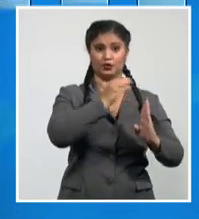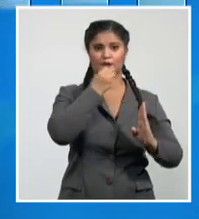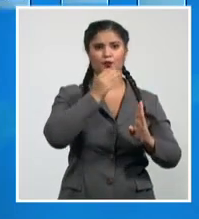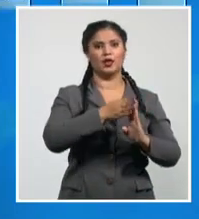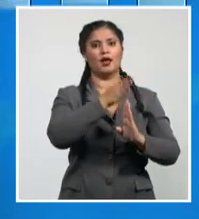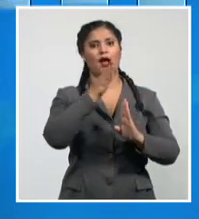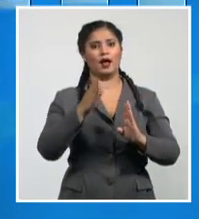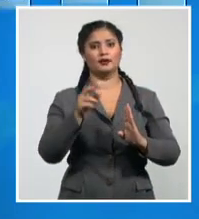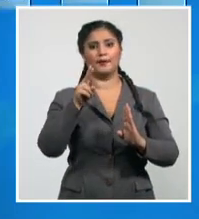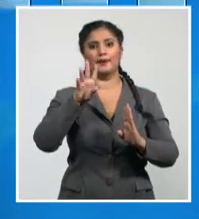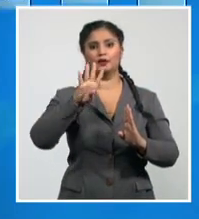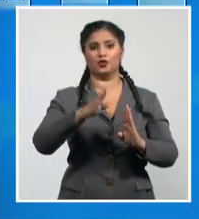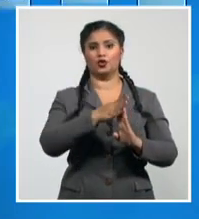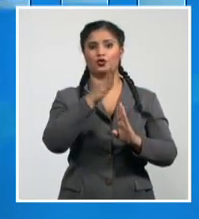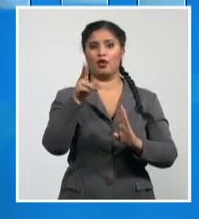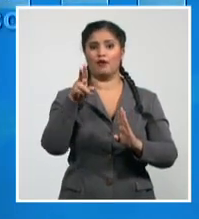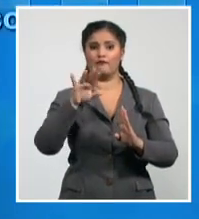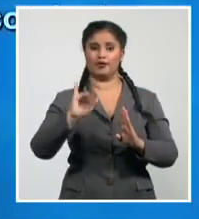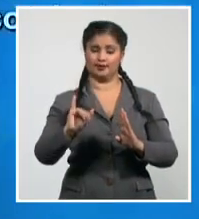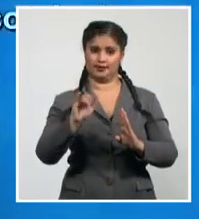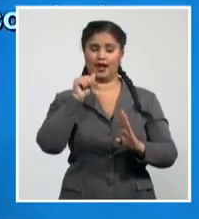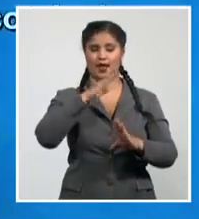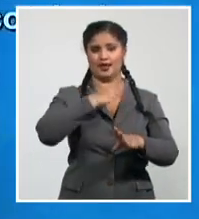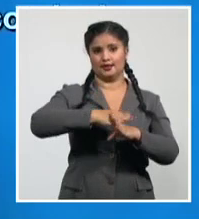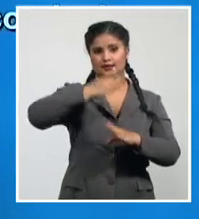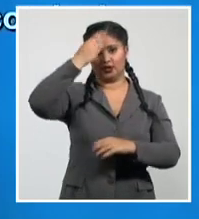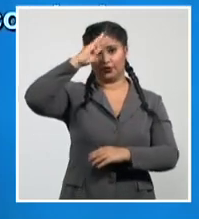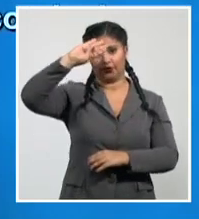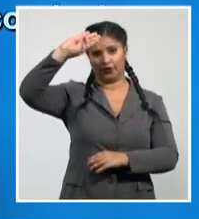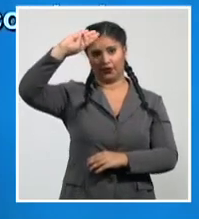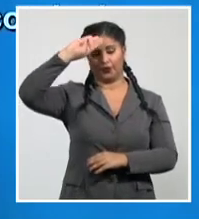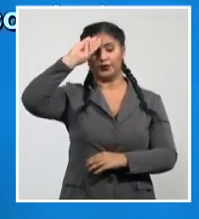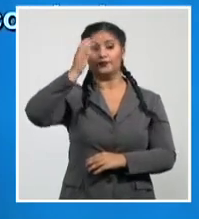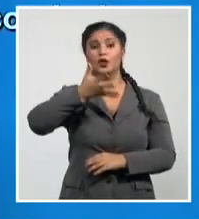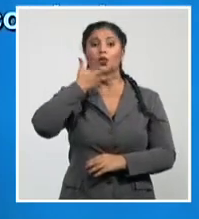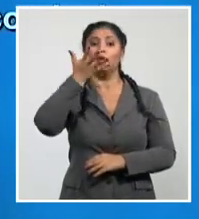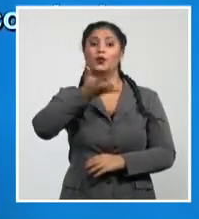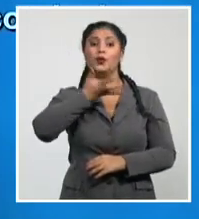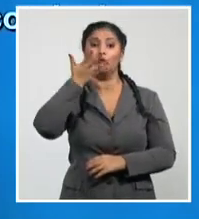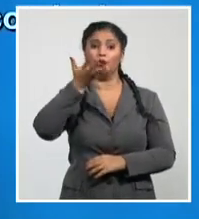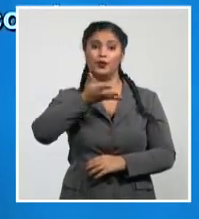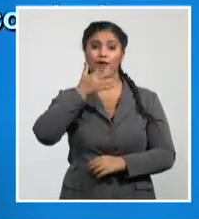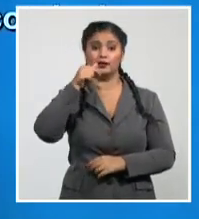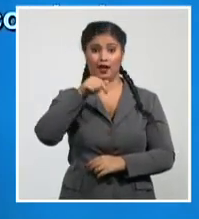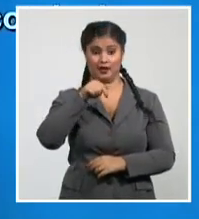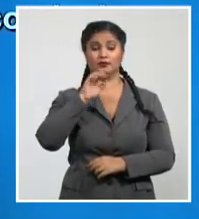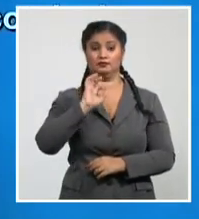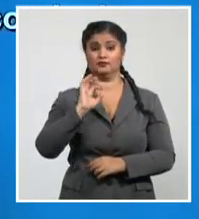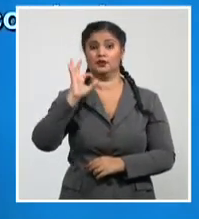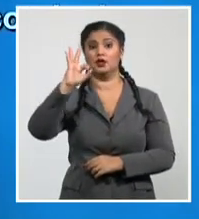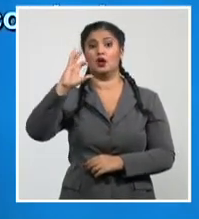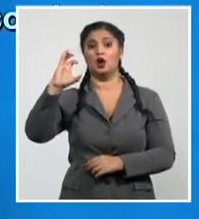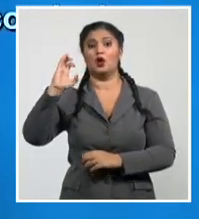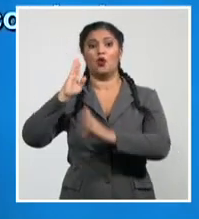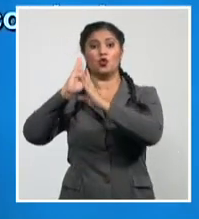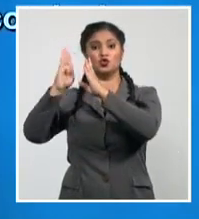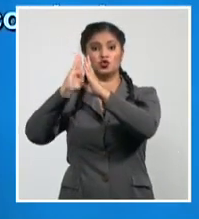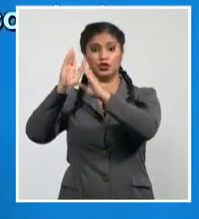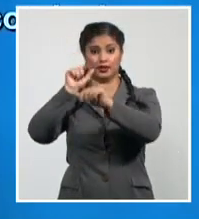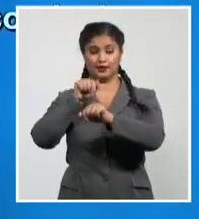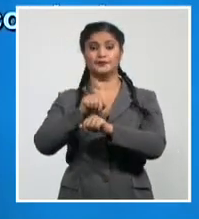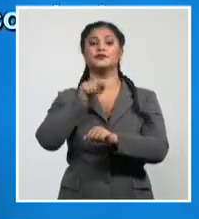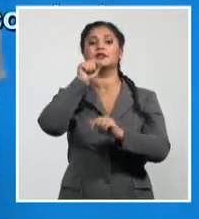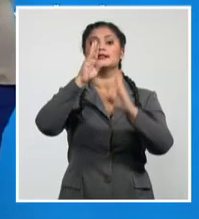y 26 grados Celsius en Santiago de Cuba. Los vientos soplan del sudeste al sur en la región occidental y del este al sudeste en centro y